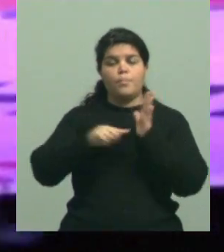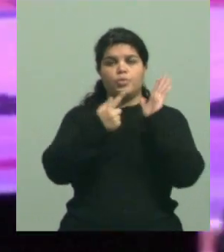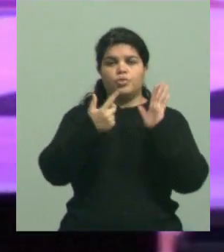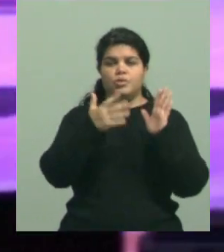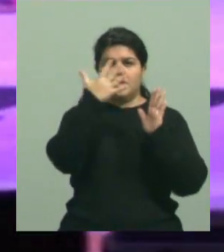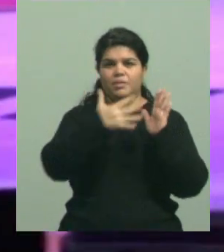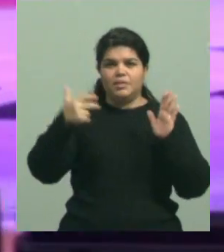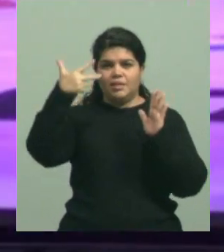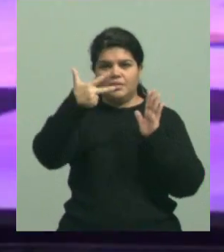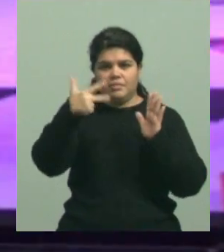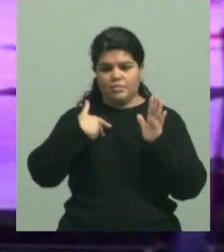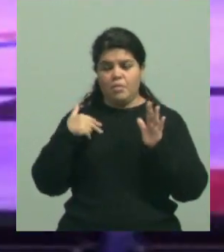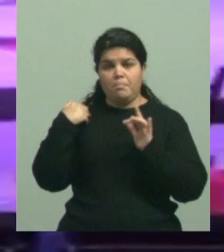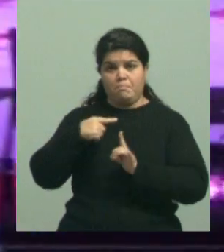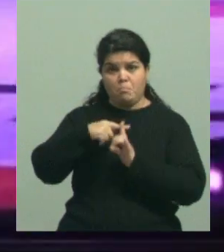la estructura